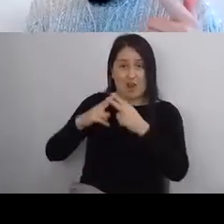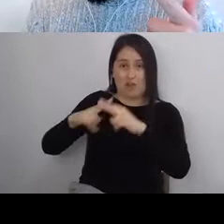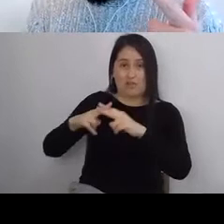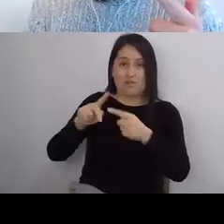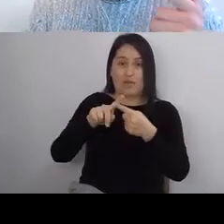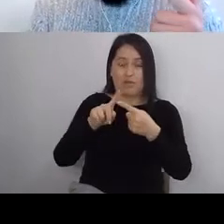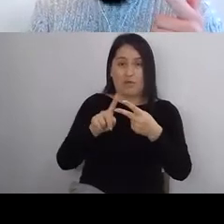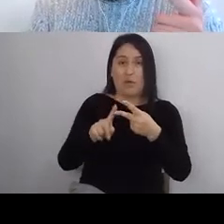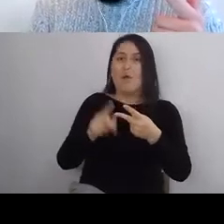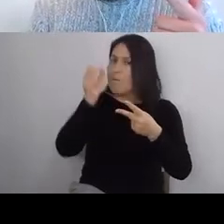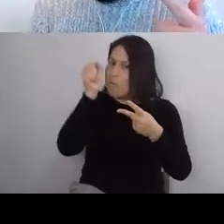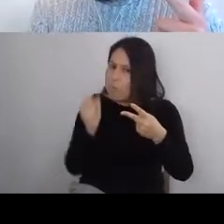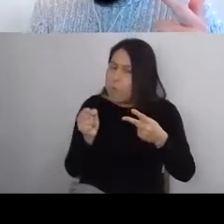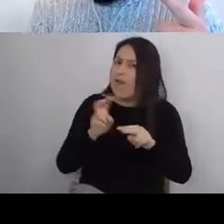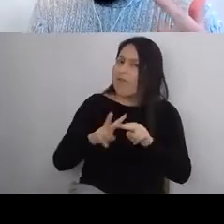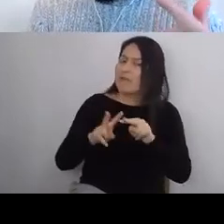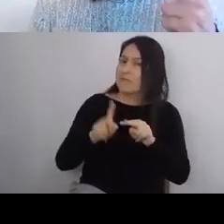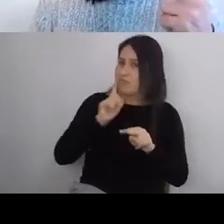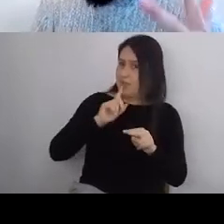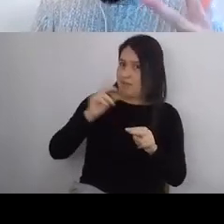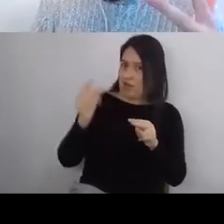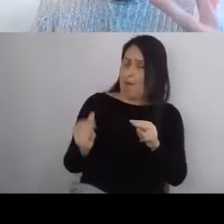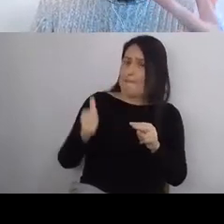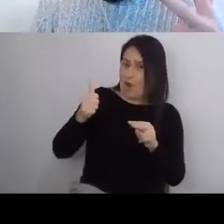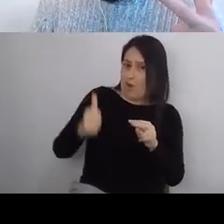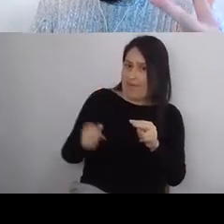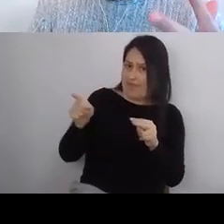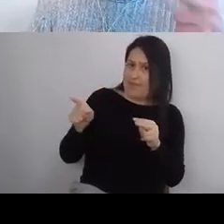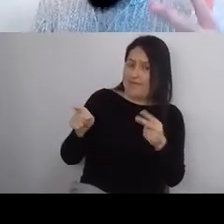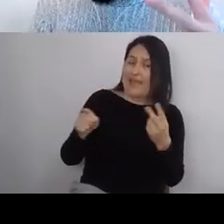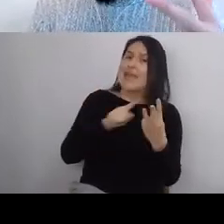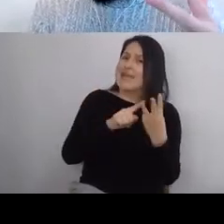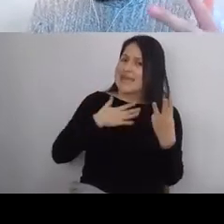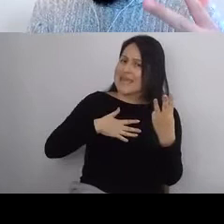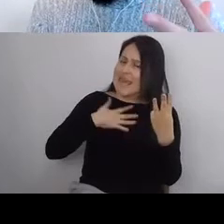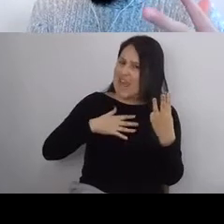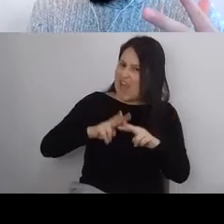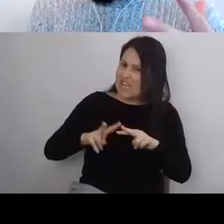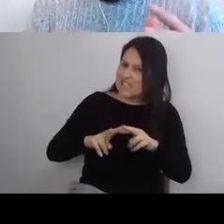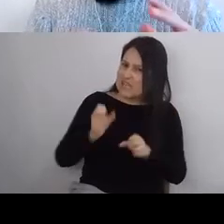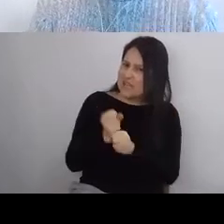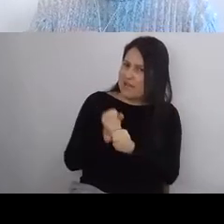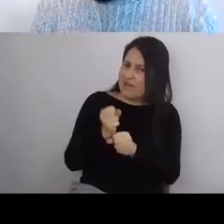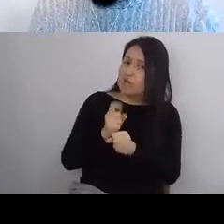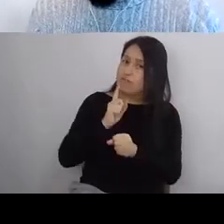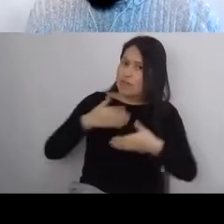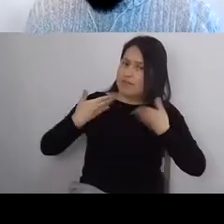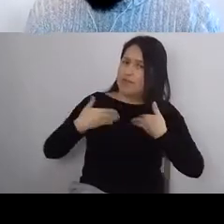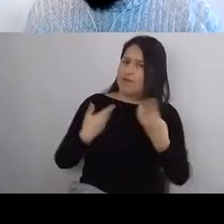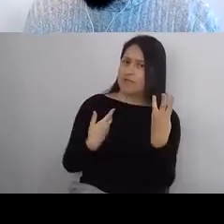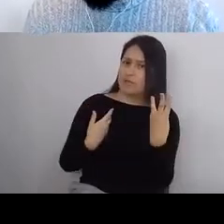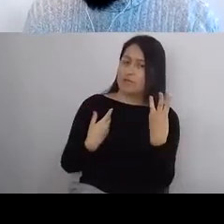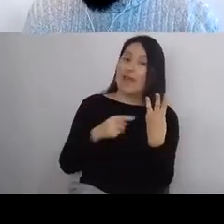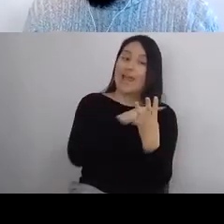el trabajo? ¿Tiene las competencias para hacerlo? ¿Quiere hacer el trabajo? ¿Tiene la motivación para hacerlo? Estas tres cosas va a evaluar